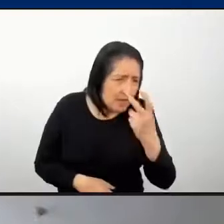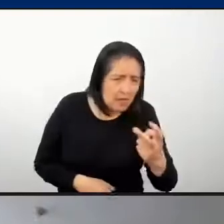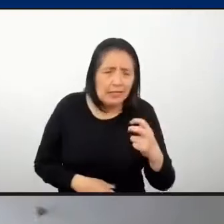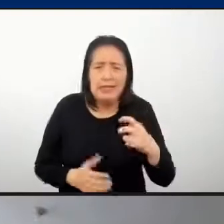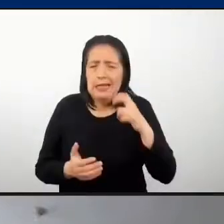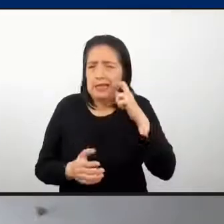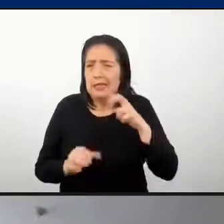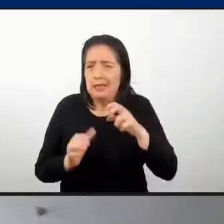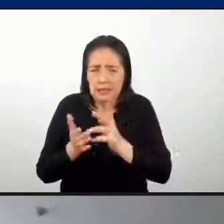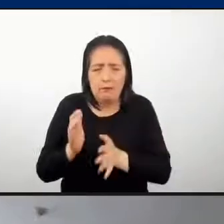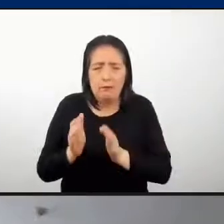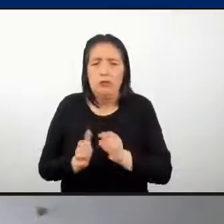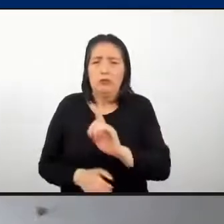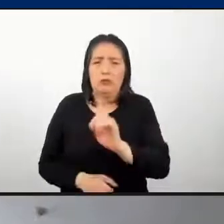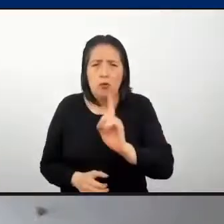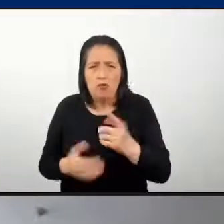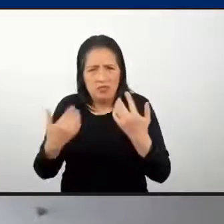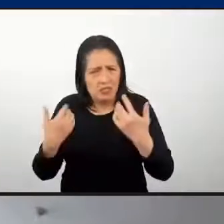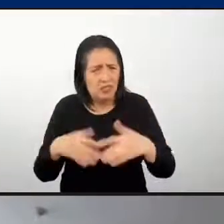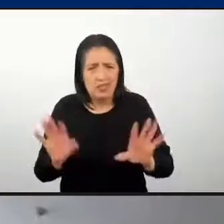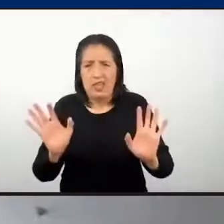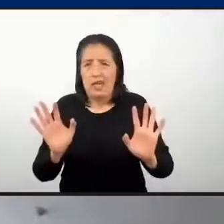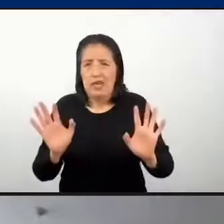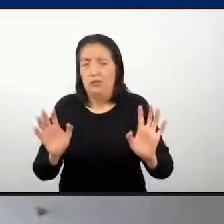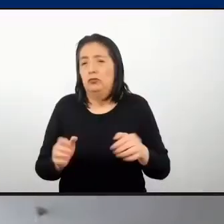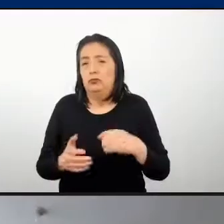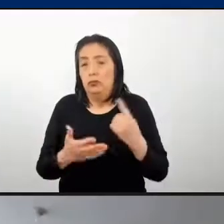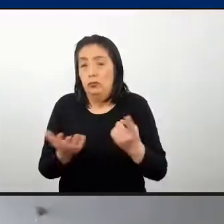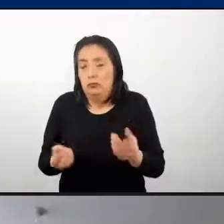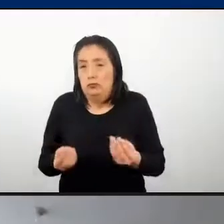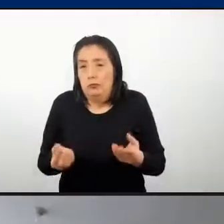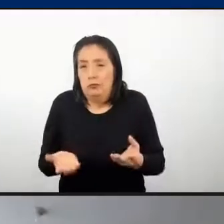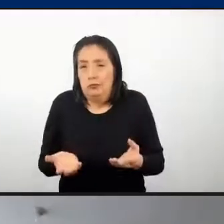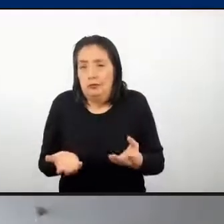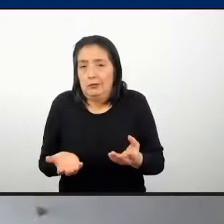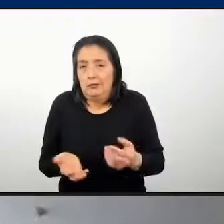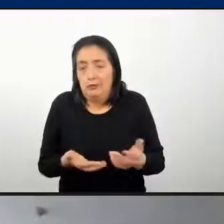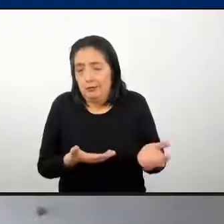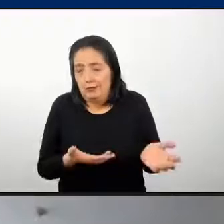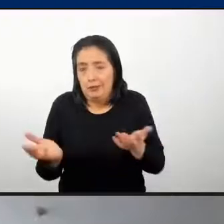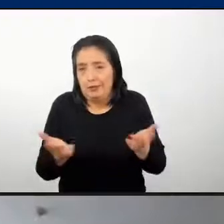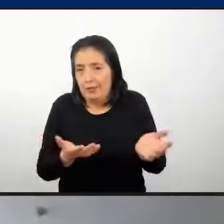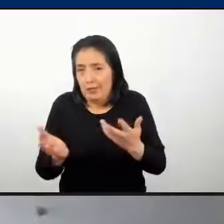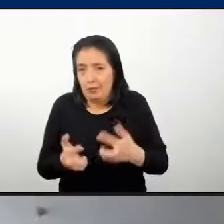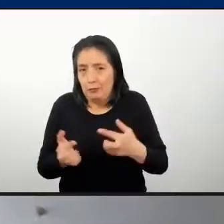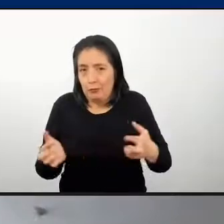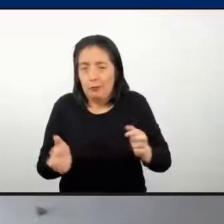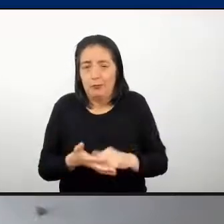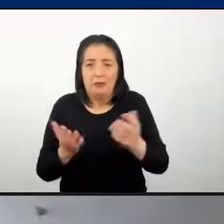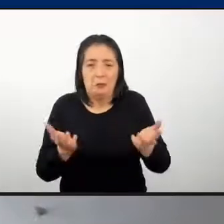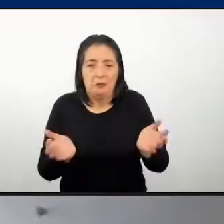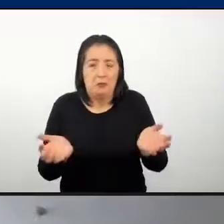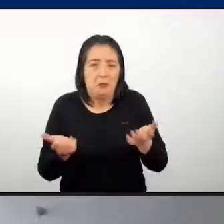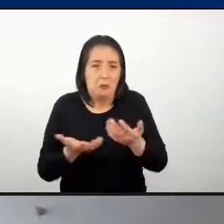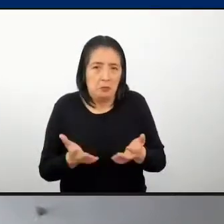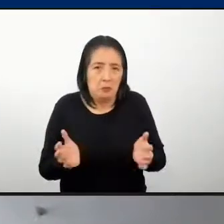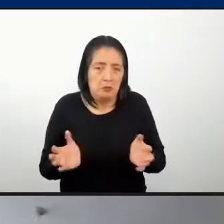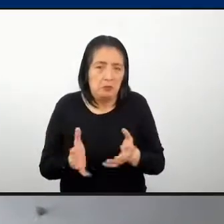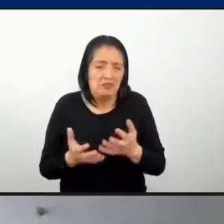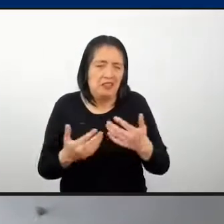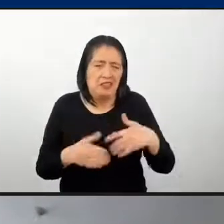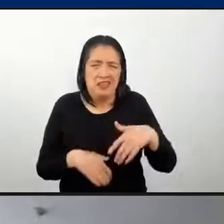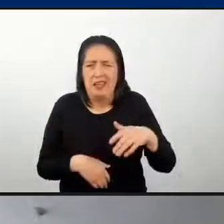todo se ha suscitado con el delivery, que es una cosa pequeña, quizás